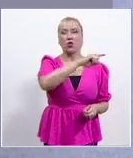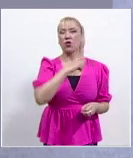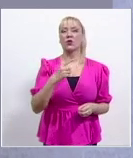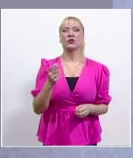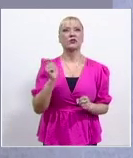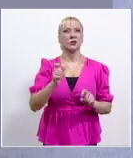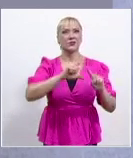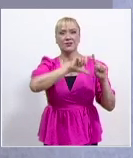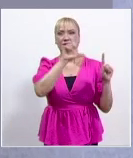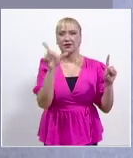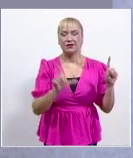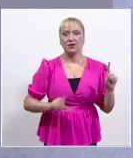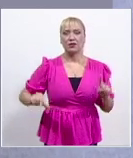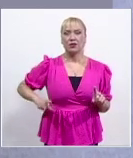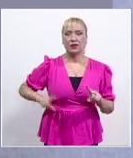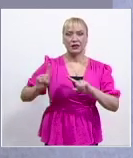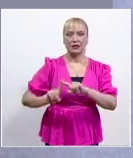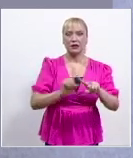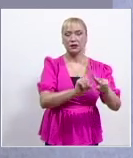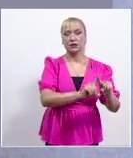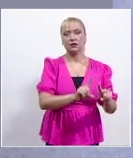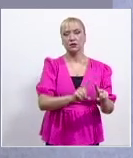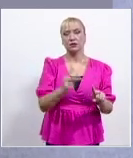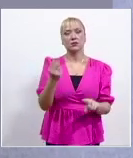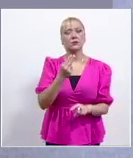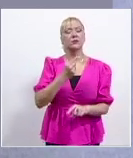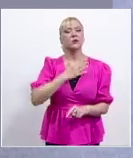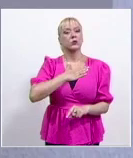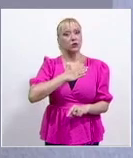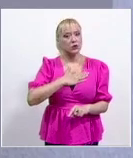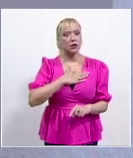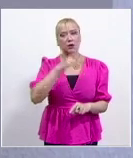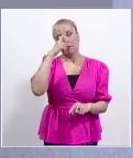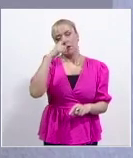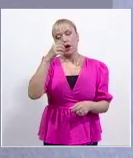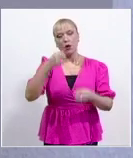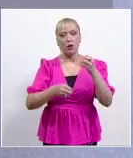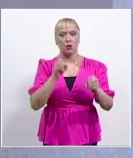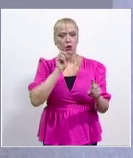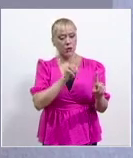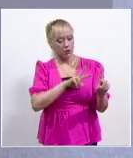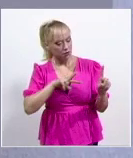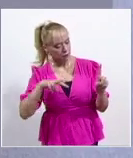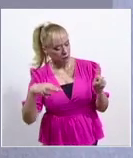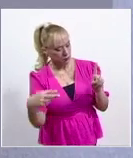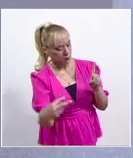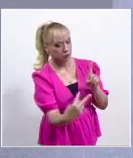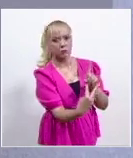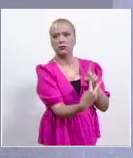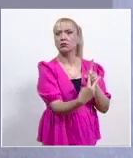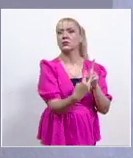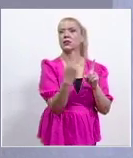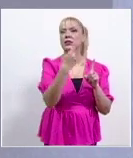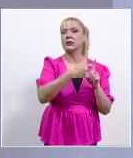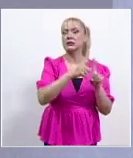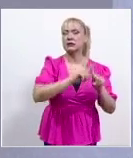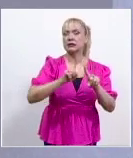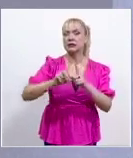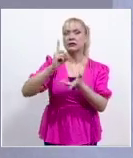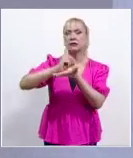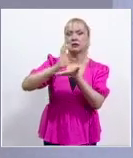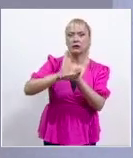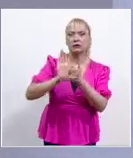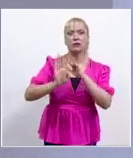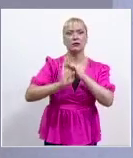país, por una justicia con perspectiva de género para una sociedad en igualdad y en respeto a